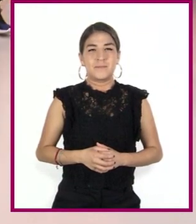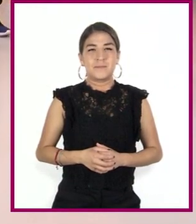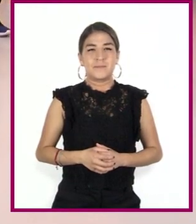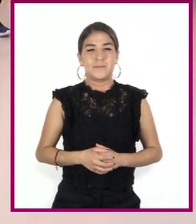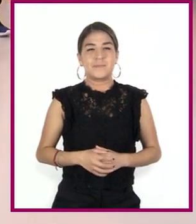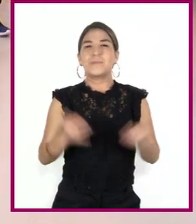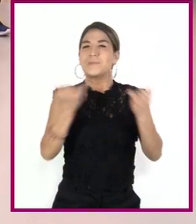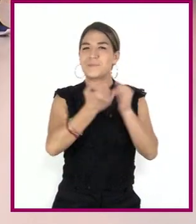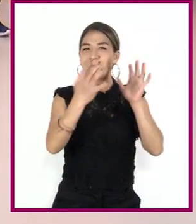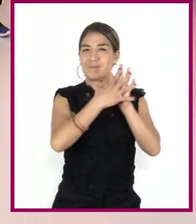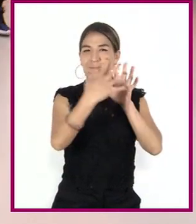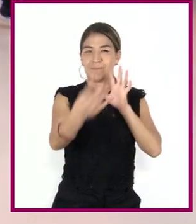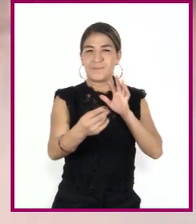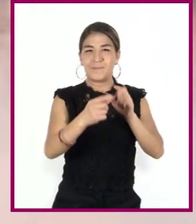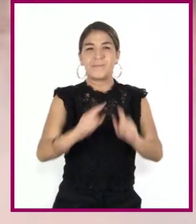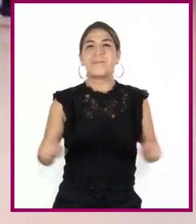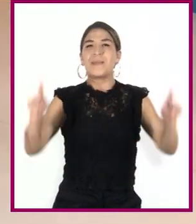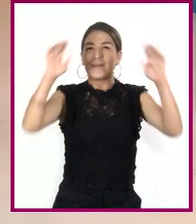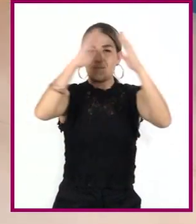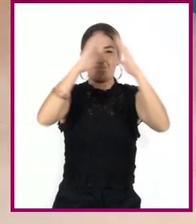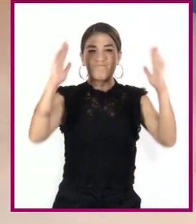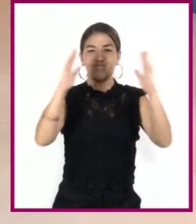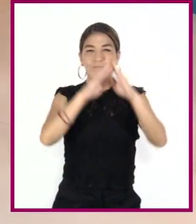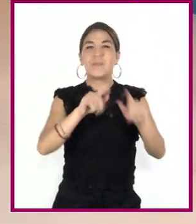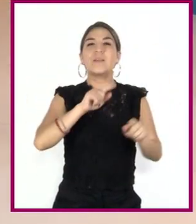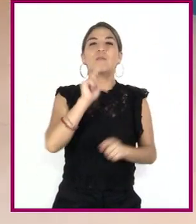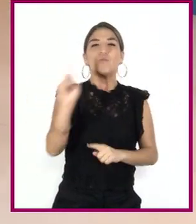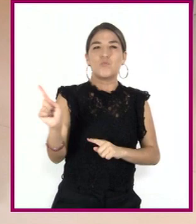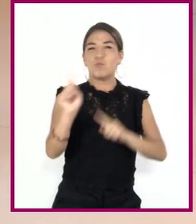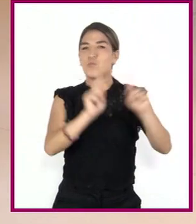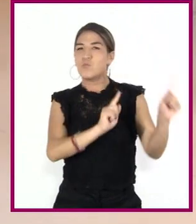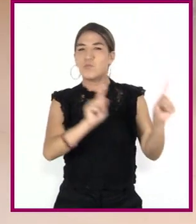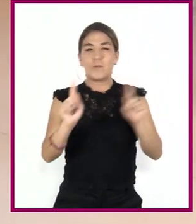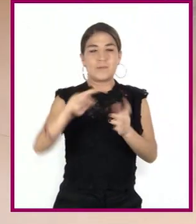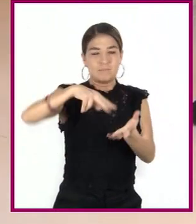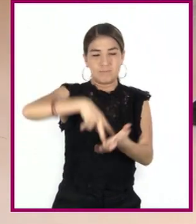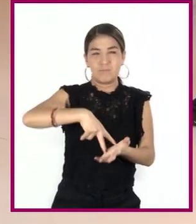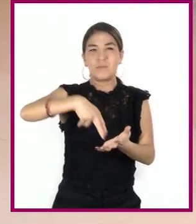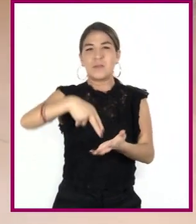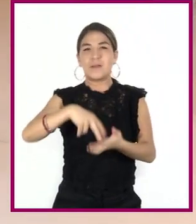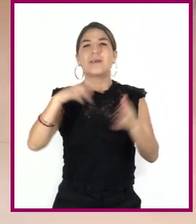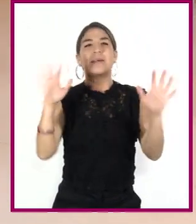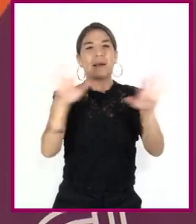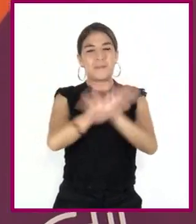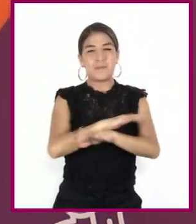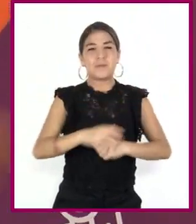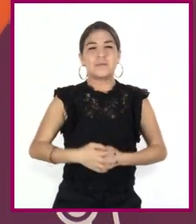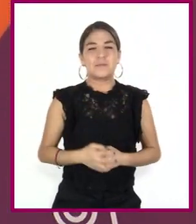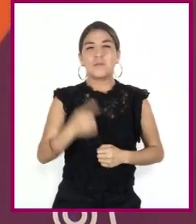brazos arriba, alternando un pie lateral. Vamos. A ritmo. Y